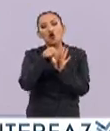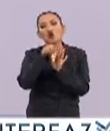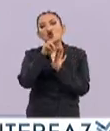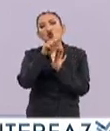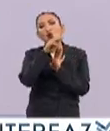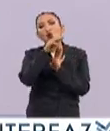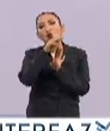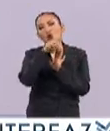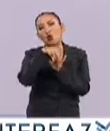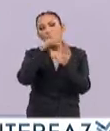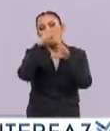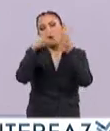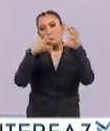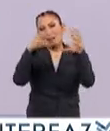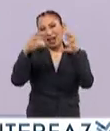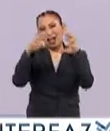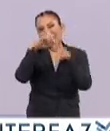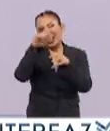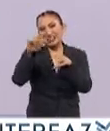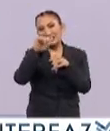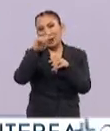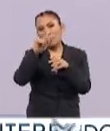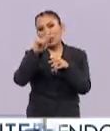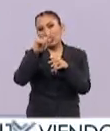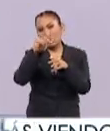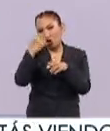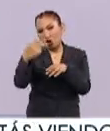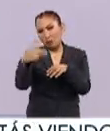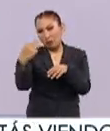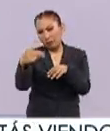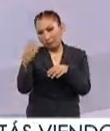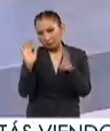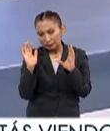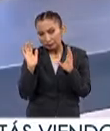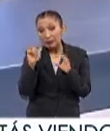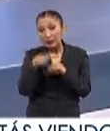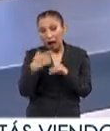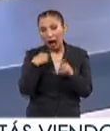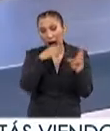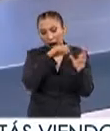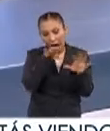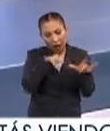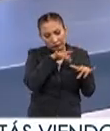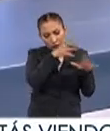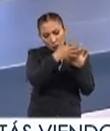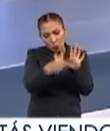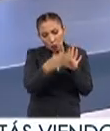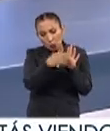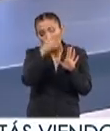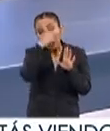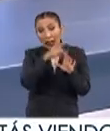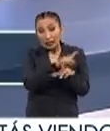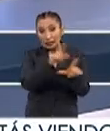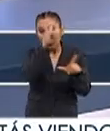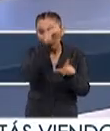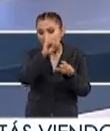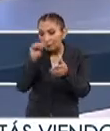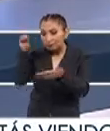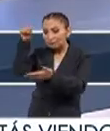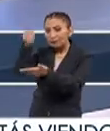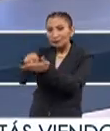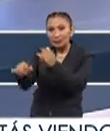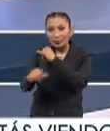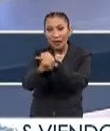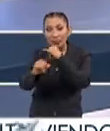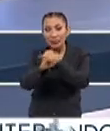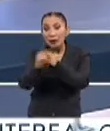en zapoteco. Y en él hemos estado ya grabando, está todo listo para subirlo a la plataforma, a